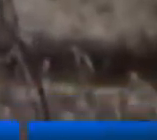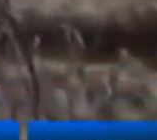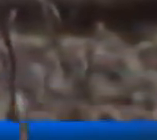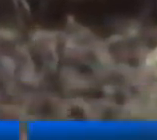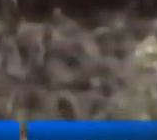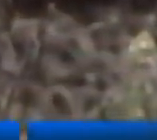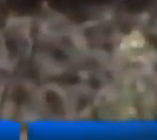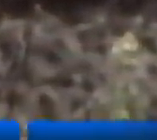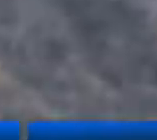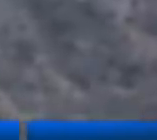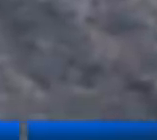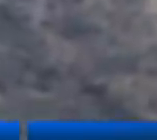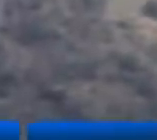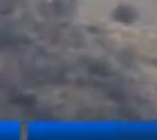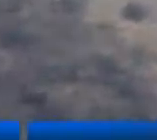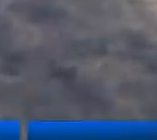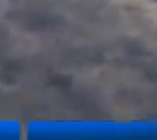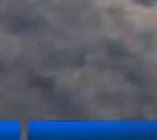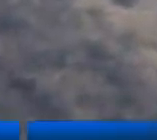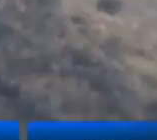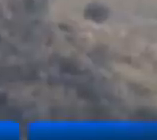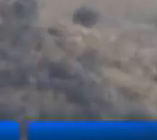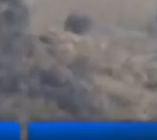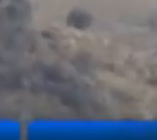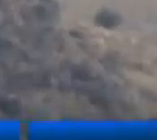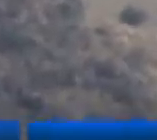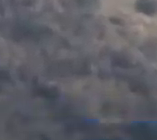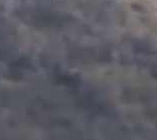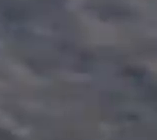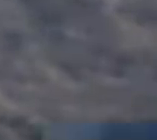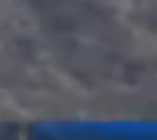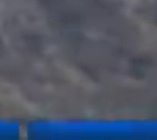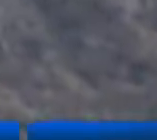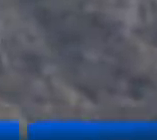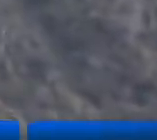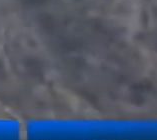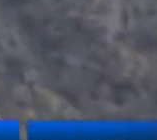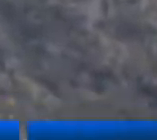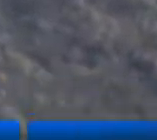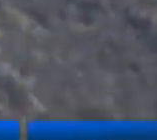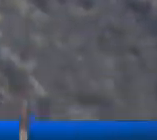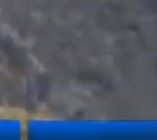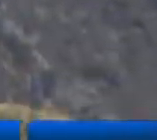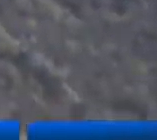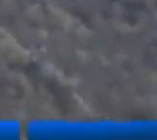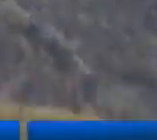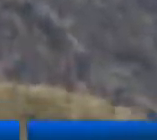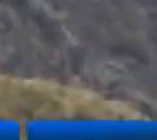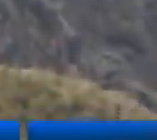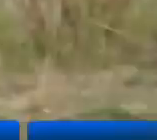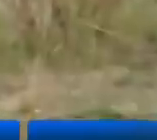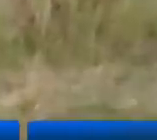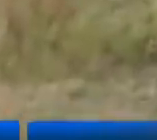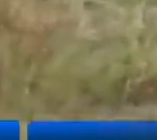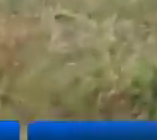de Zuleta, en Imbabura, en compañía de una hembra de su misma especie. Esta ave es monógama, por lo